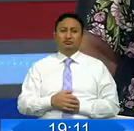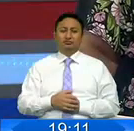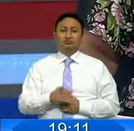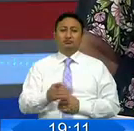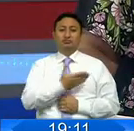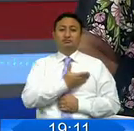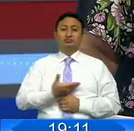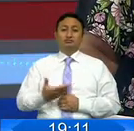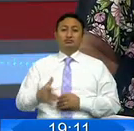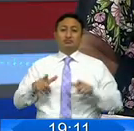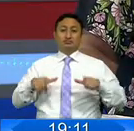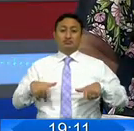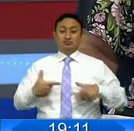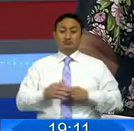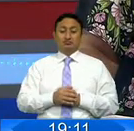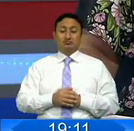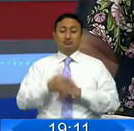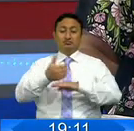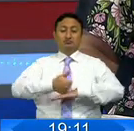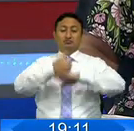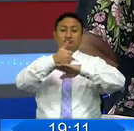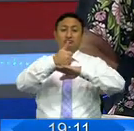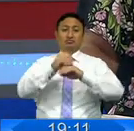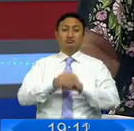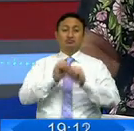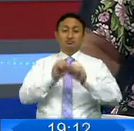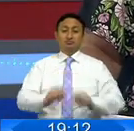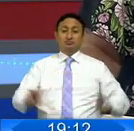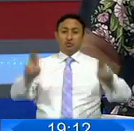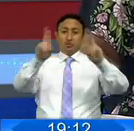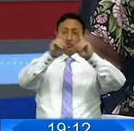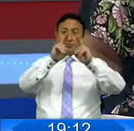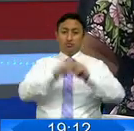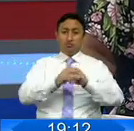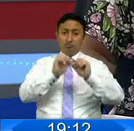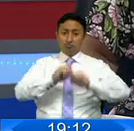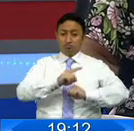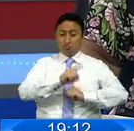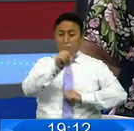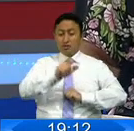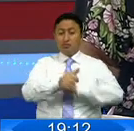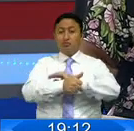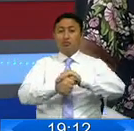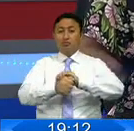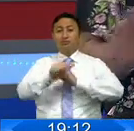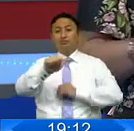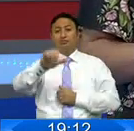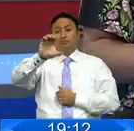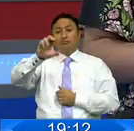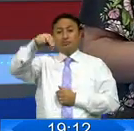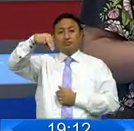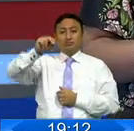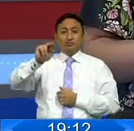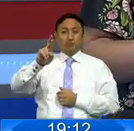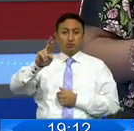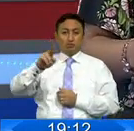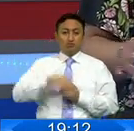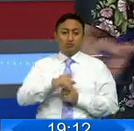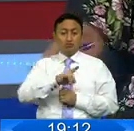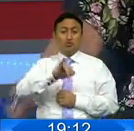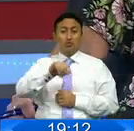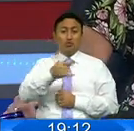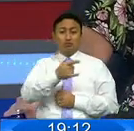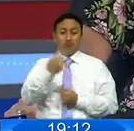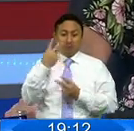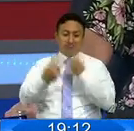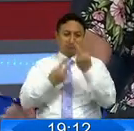El presidente Moreno se reunió con el alto comisionado de las Naciones Unidas para los Refugiados, Acnur, quien comenzó este jueves